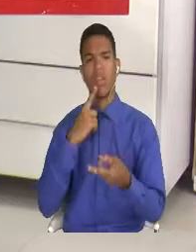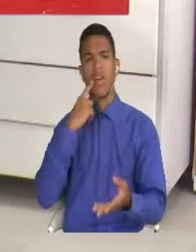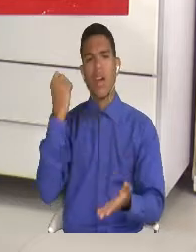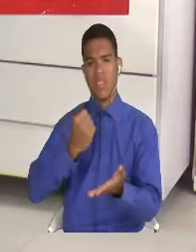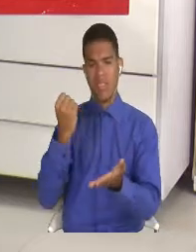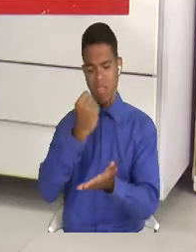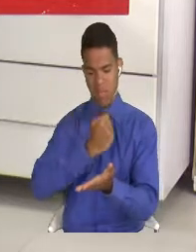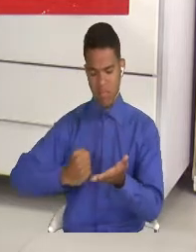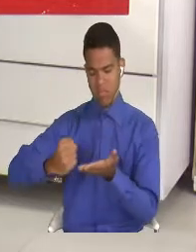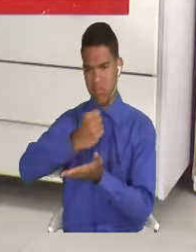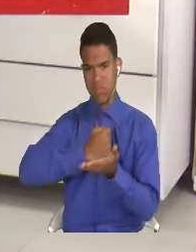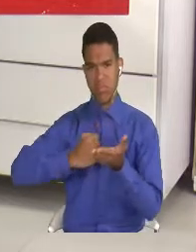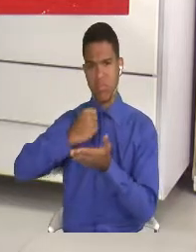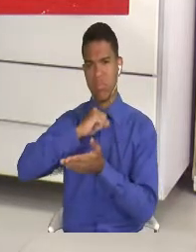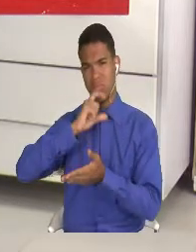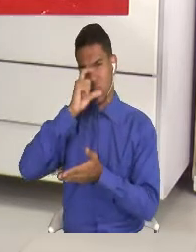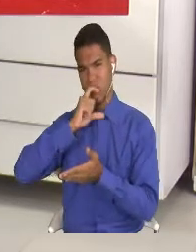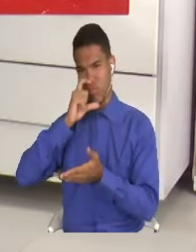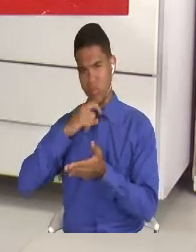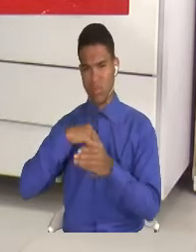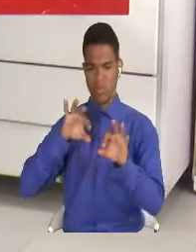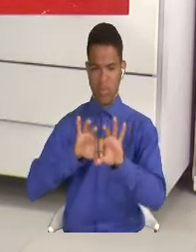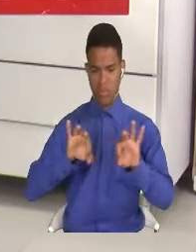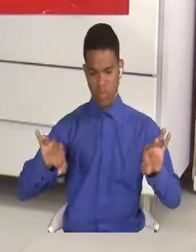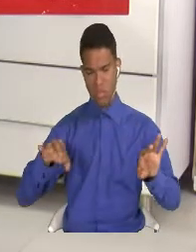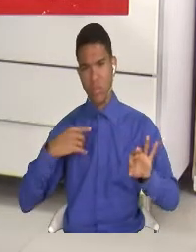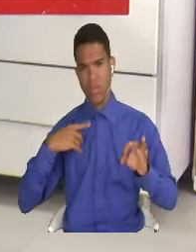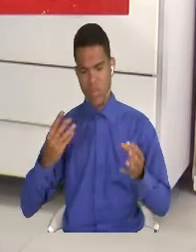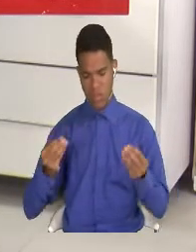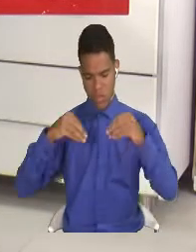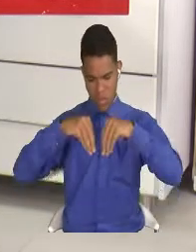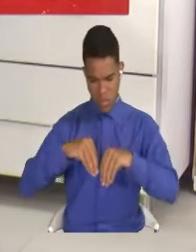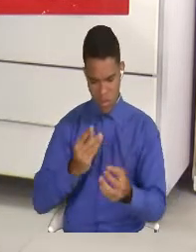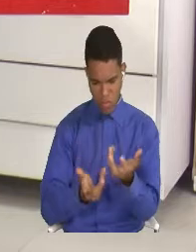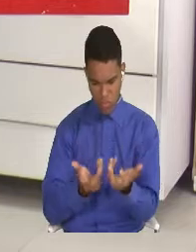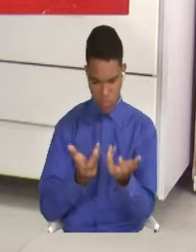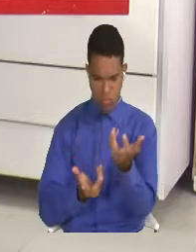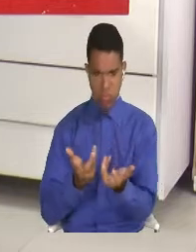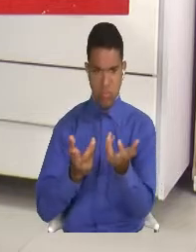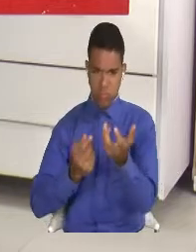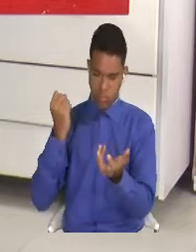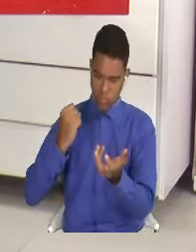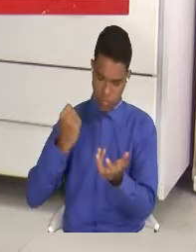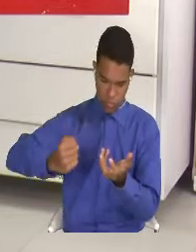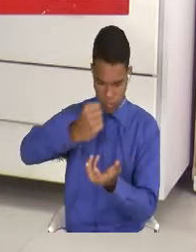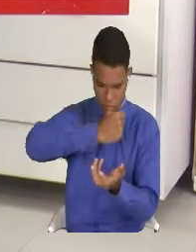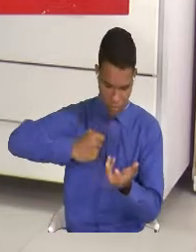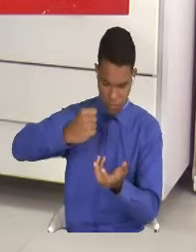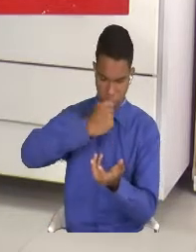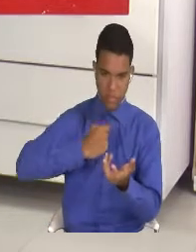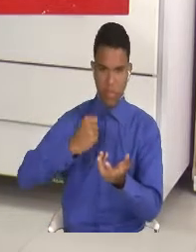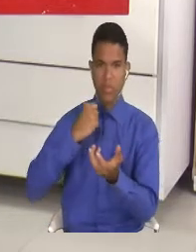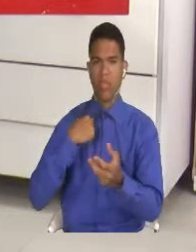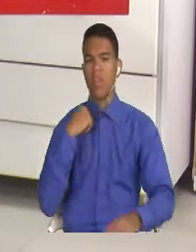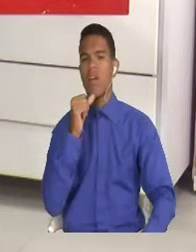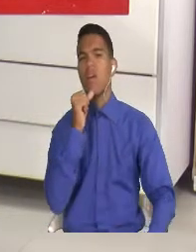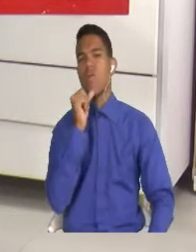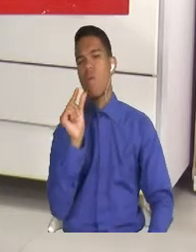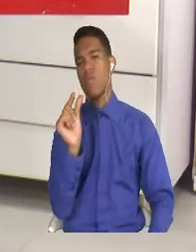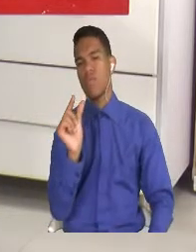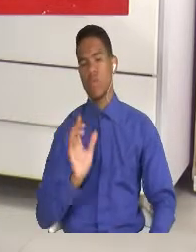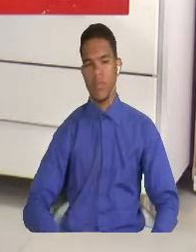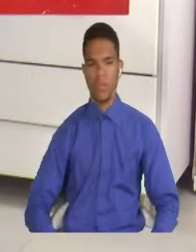miglas, nuestra tocineta y nuestra salchicha salteada. Le agregamos la de miglas y un toquecito de agua para aligerarla.